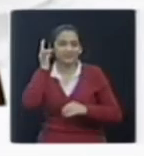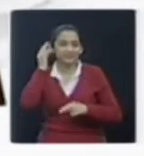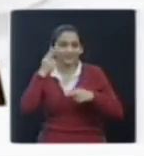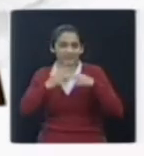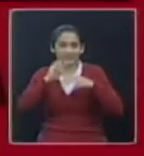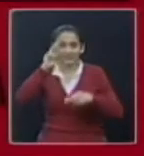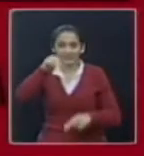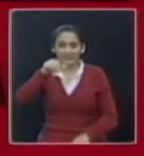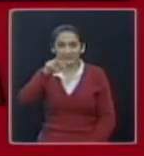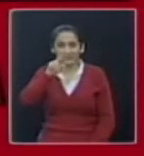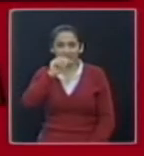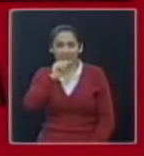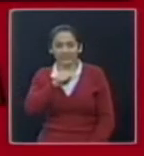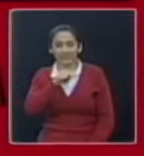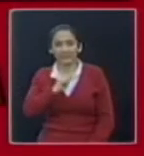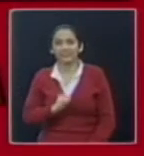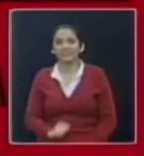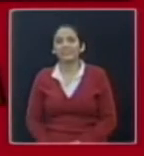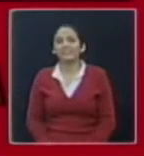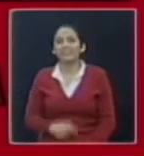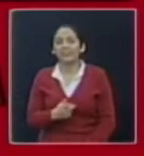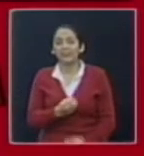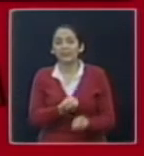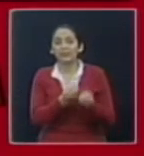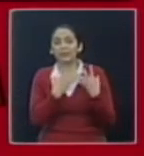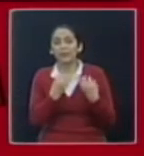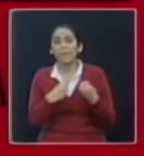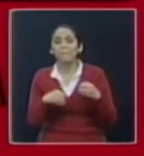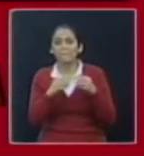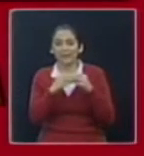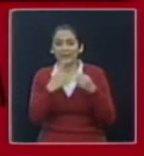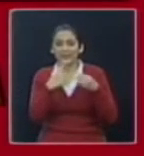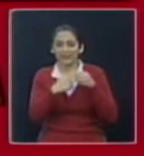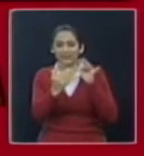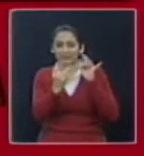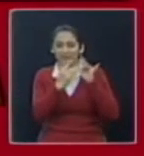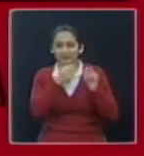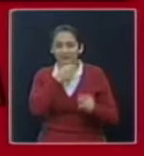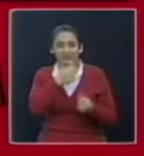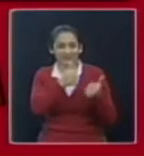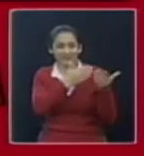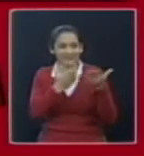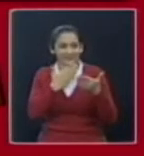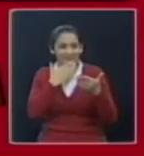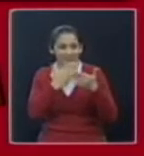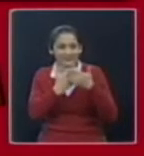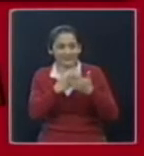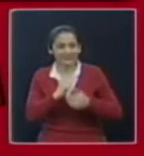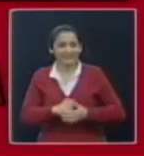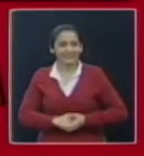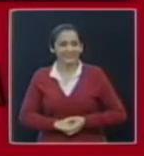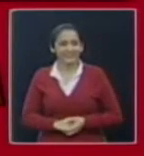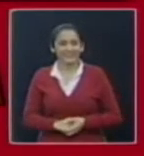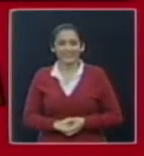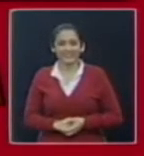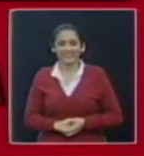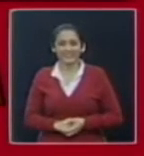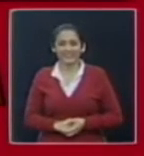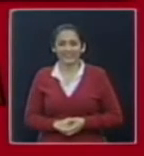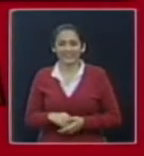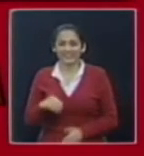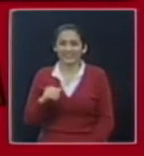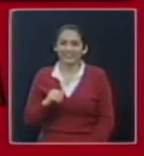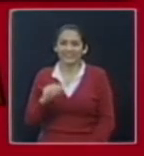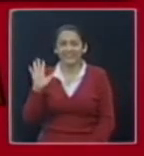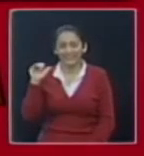con nosotros en nuestro estudio de Quito para contarnos todas las novedades de Reebok. Bienvenida, María José, gracias por aceptar nuestra invitación. Hola, María Antonieta,